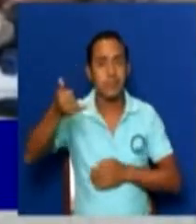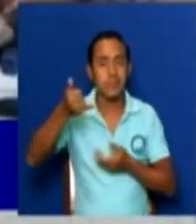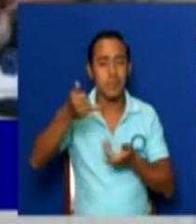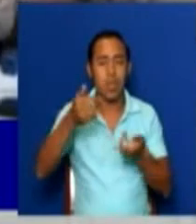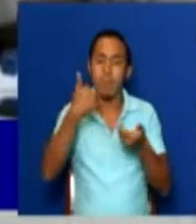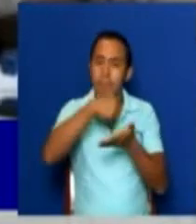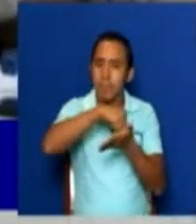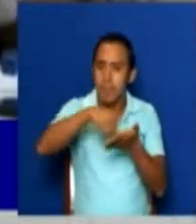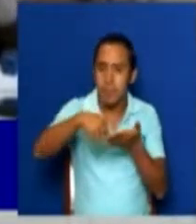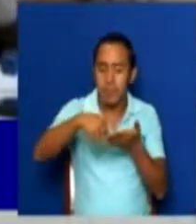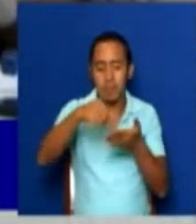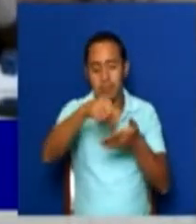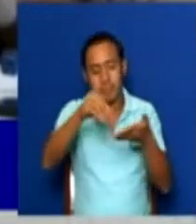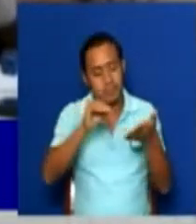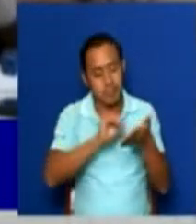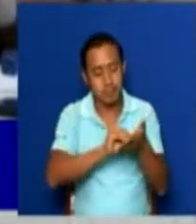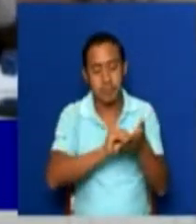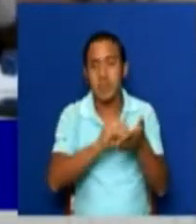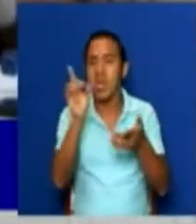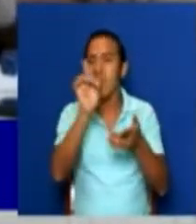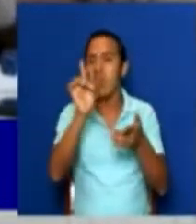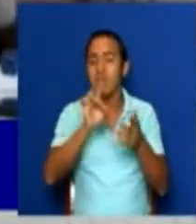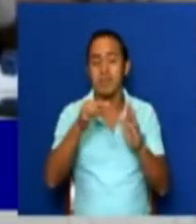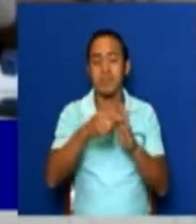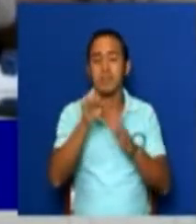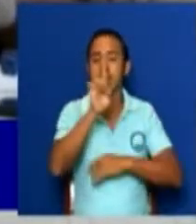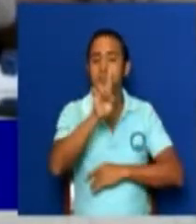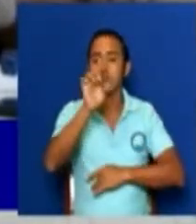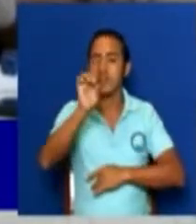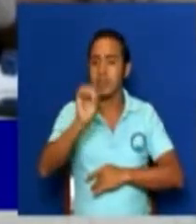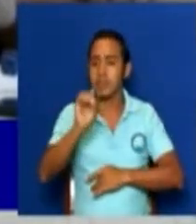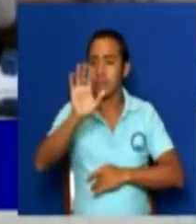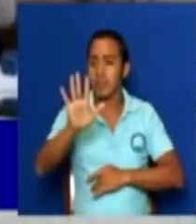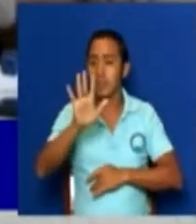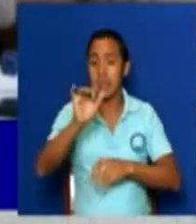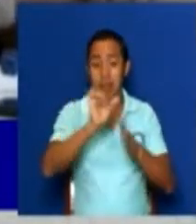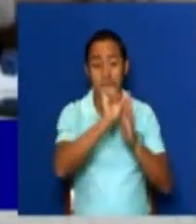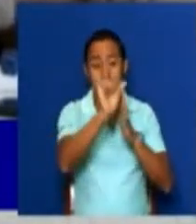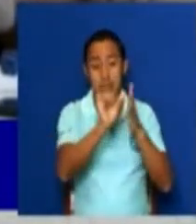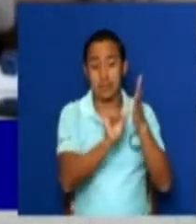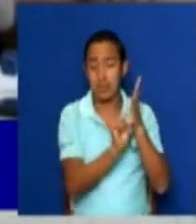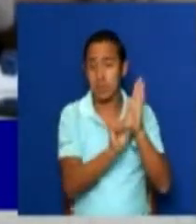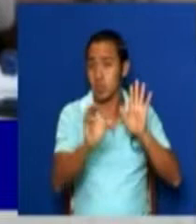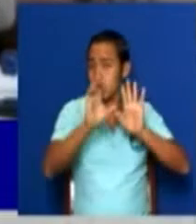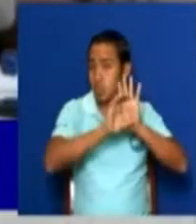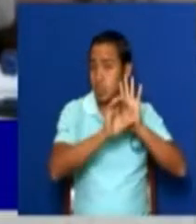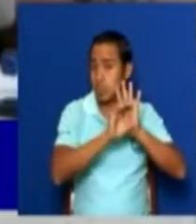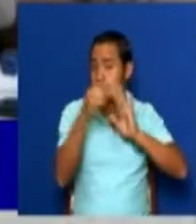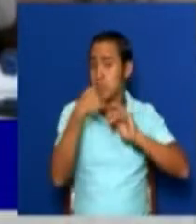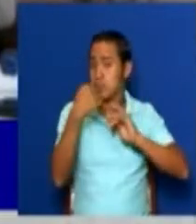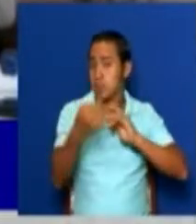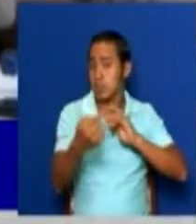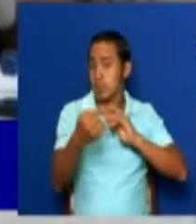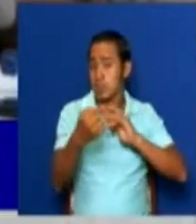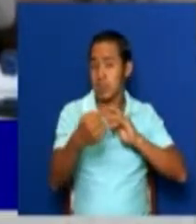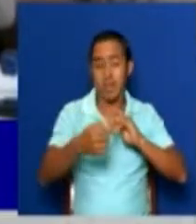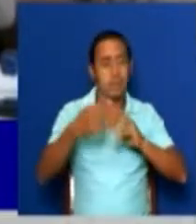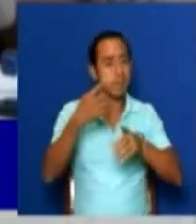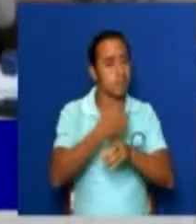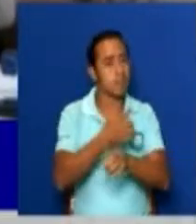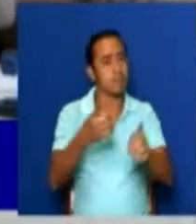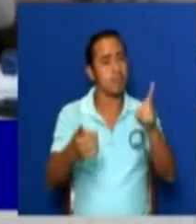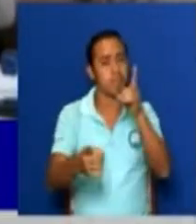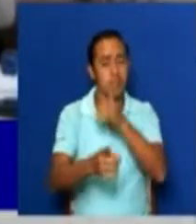contenido en el artículo 105 de nuestra Constitución, que expresa que es obligación